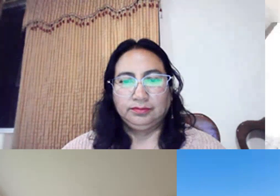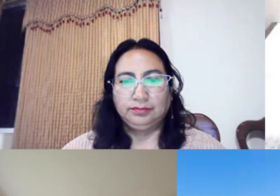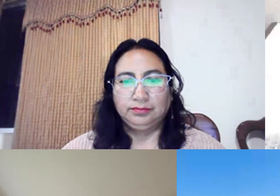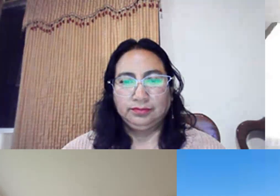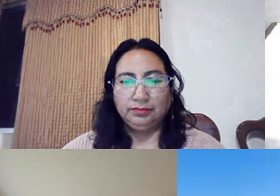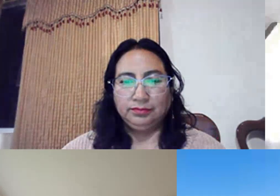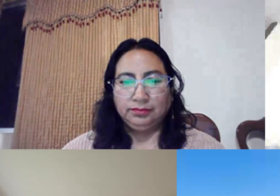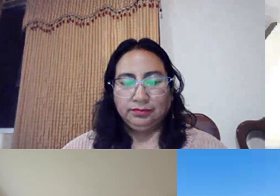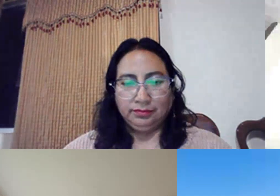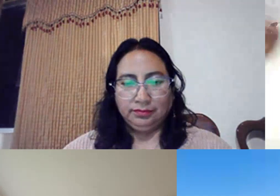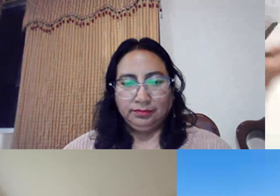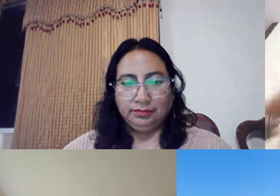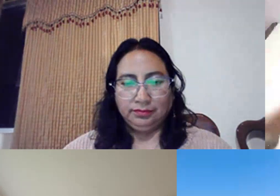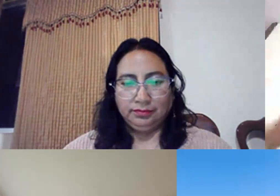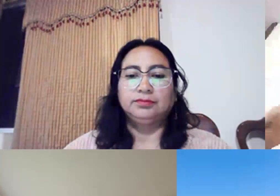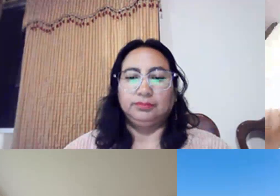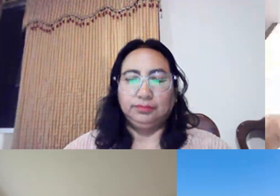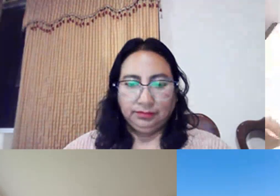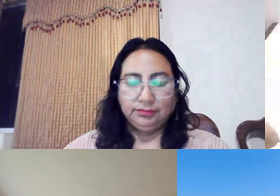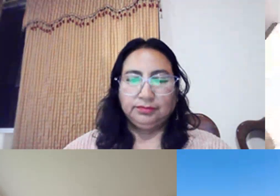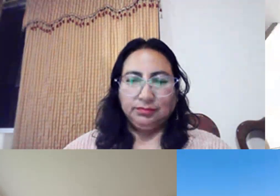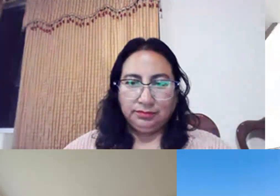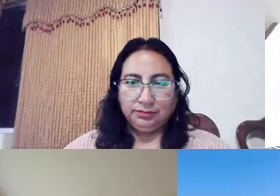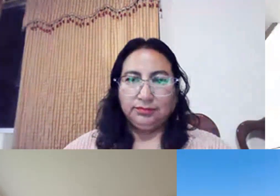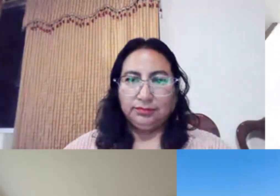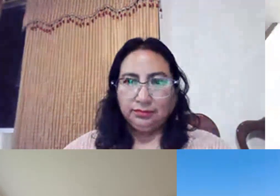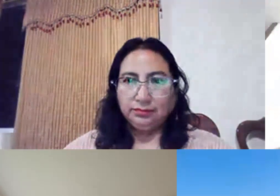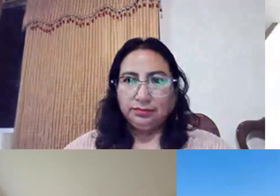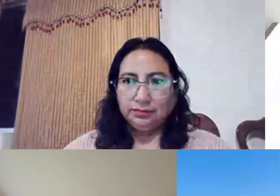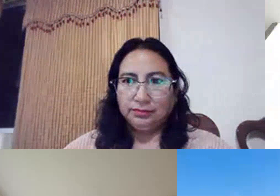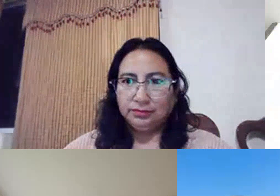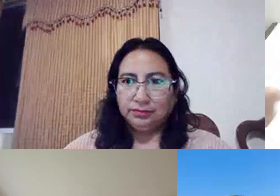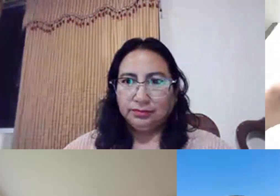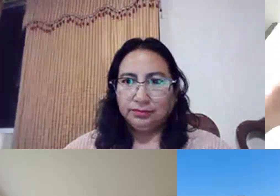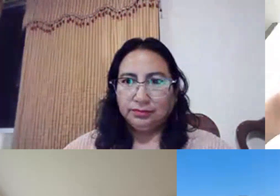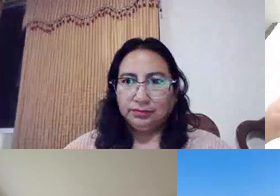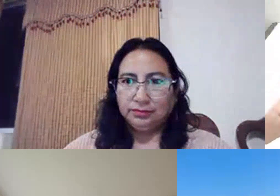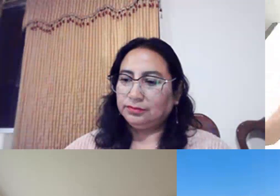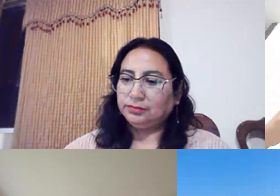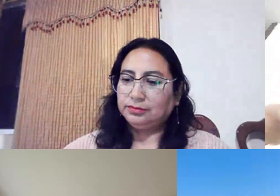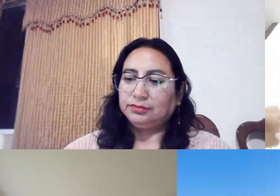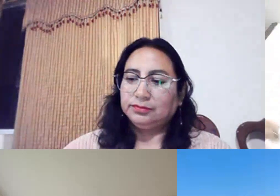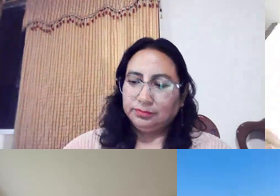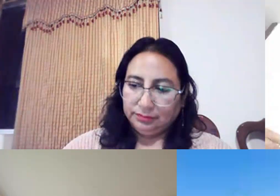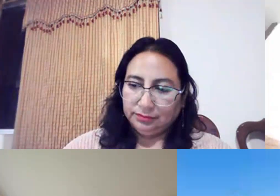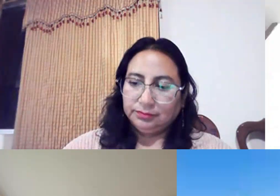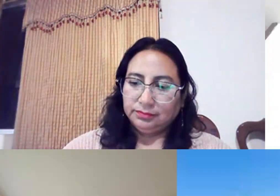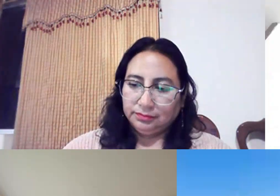una 5.8 y en la otra 5. Y en la de la unidad 2, en cambio, saqué